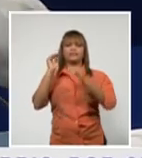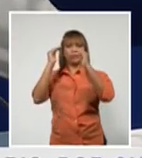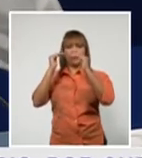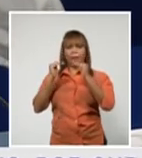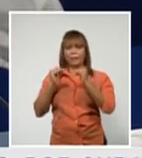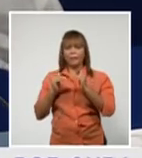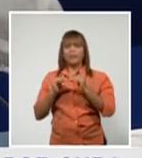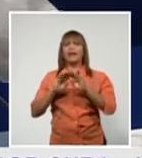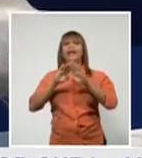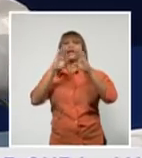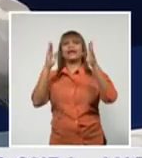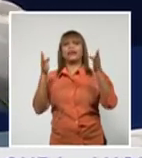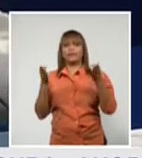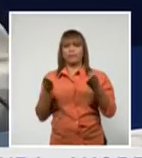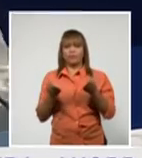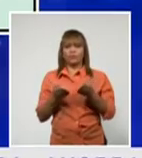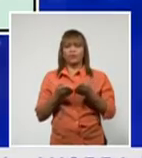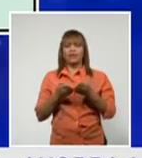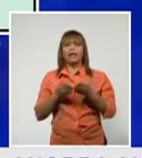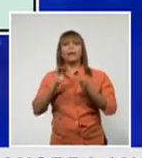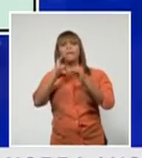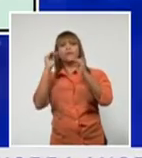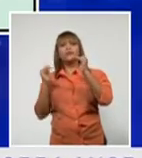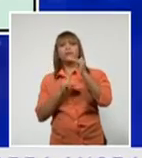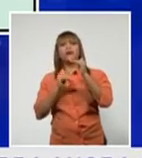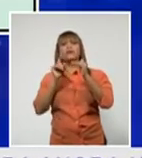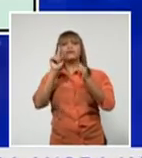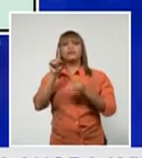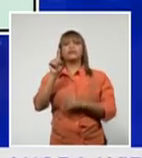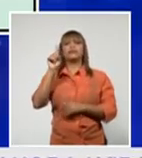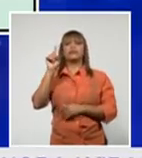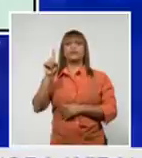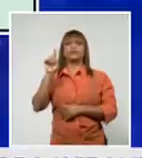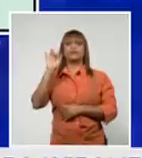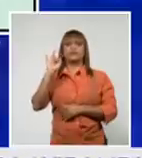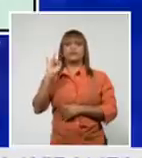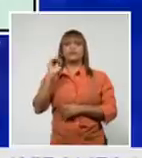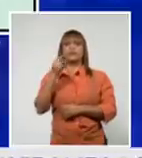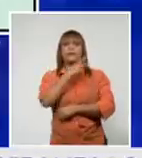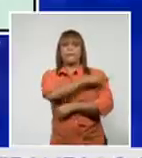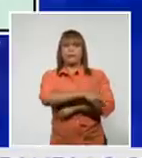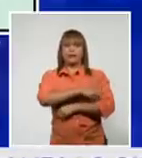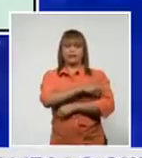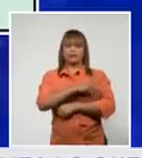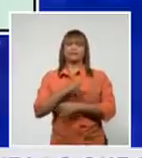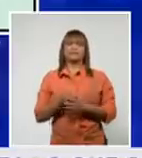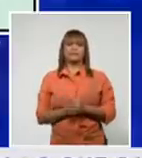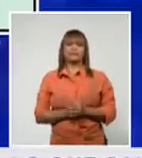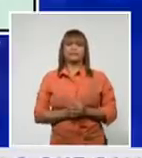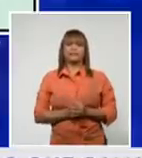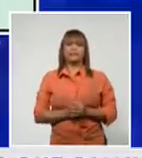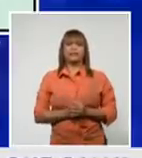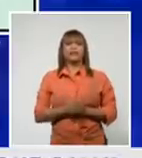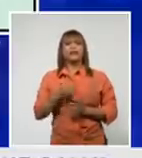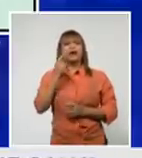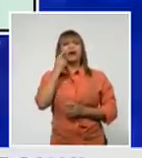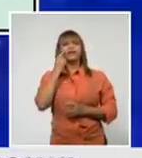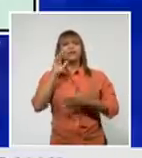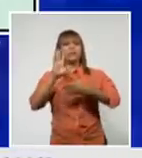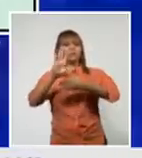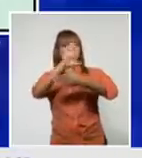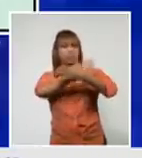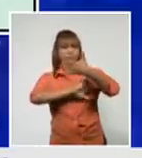sea, por debajo de 117 países en el mundo. Cuando vamos a la región de las